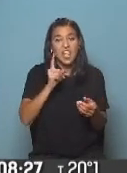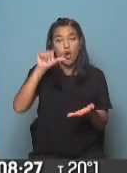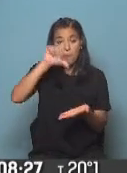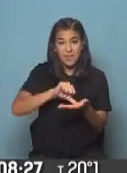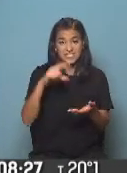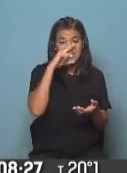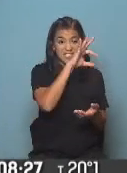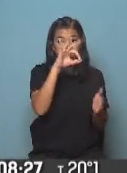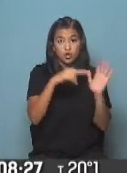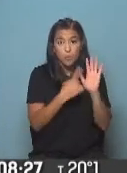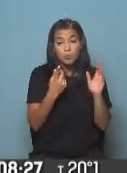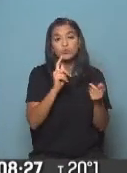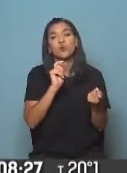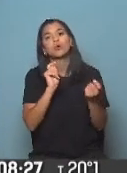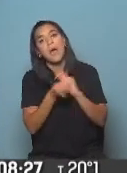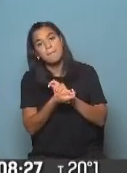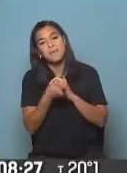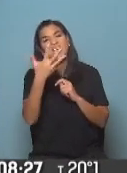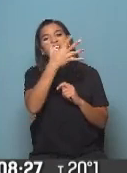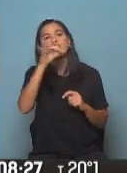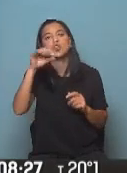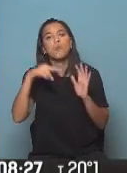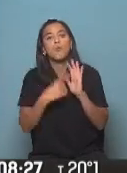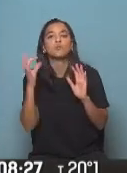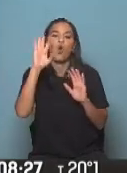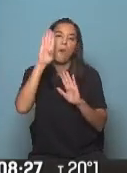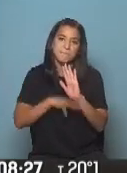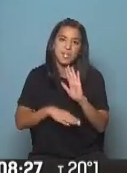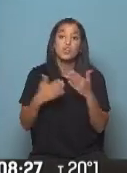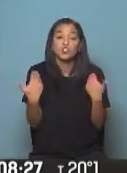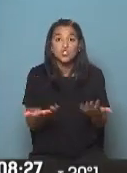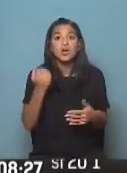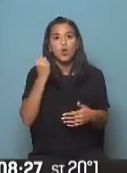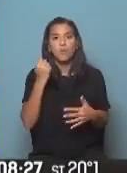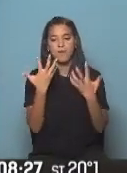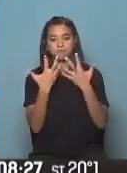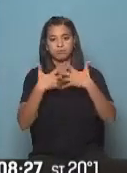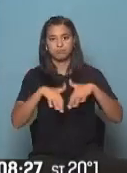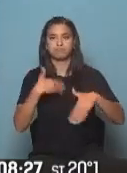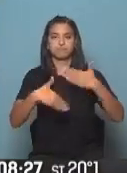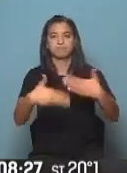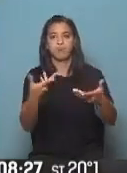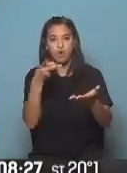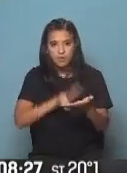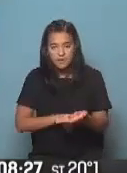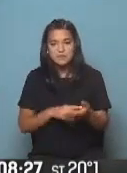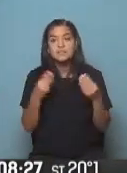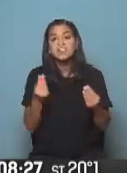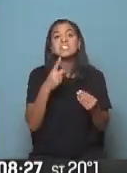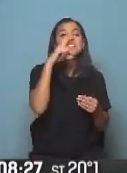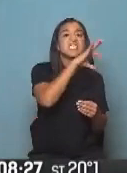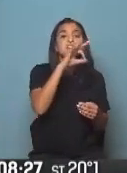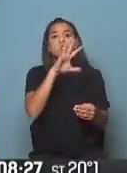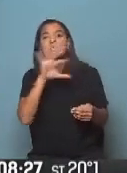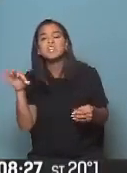de 700 puntos a por lo menos 500 puntos o menos, para que la economía se reactive. ¿Y qué tendría que pasar justamente para pasar de 700